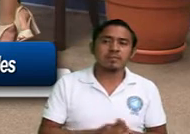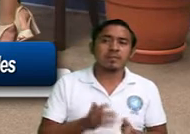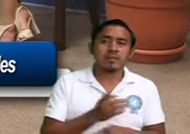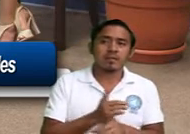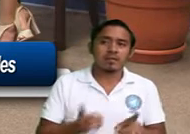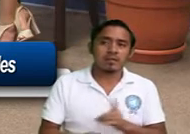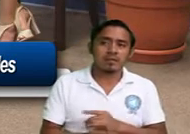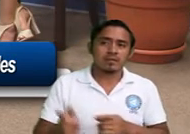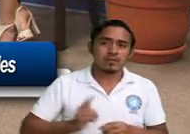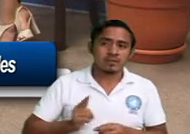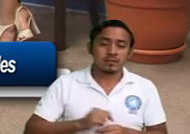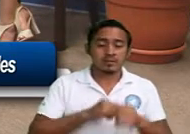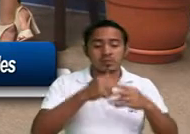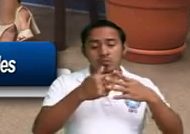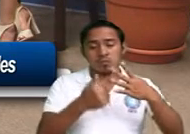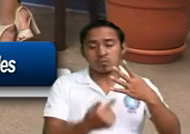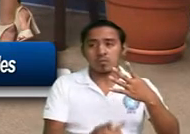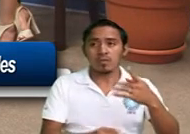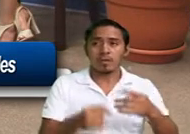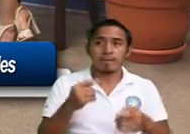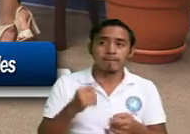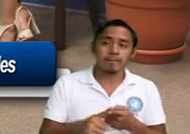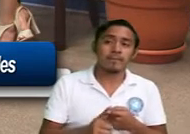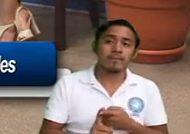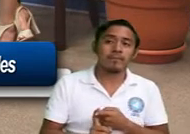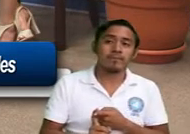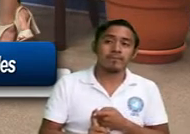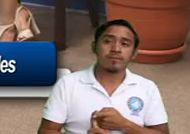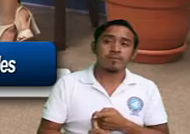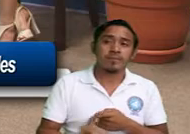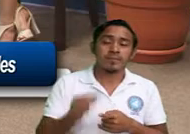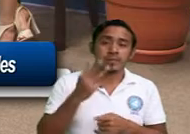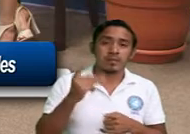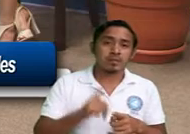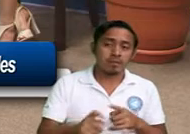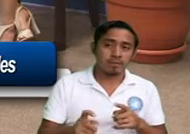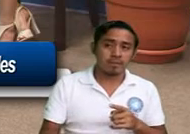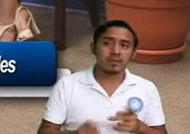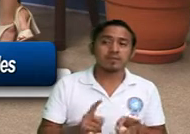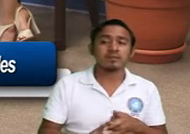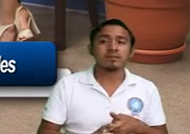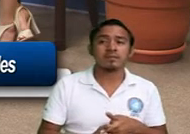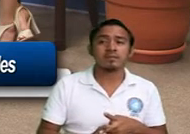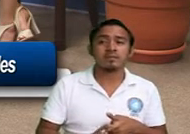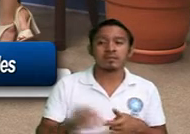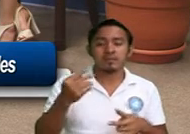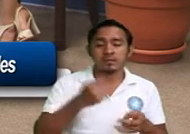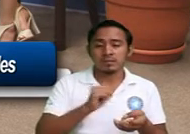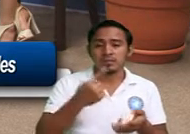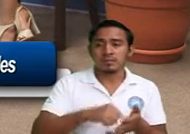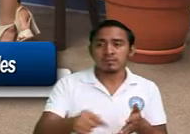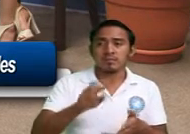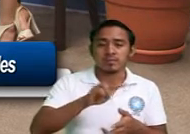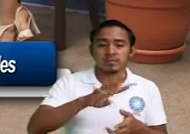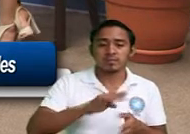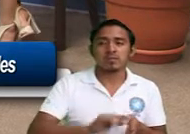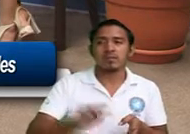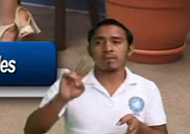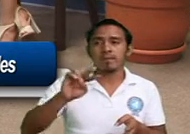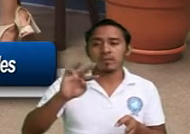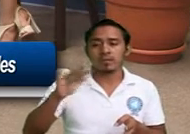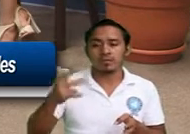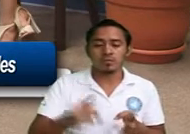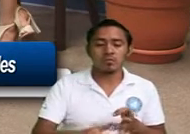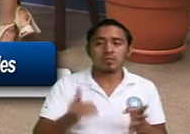menos cuatro controles prenatales. Okay. Un primer control prenatal en los primeros tres meses, después en la semana 24-28, luego a la semana